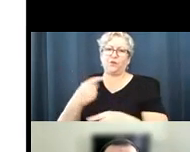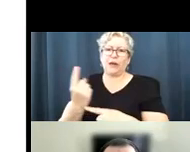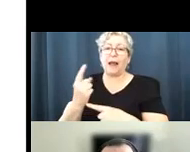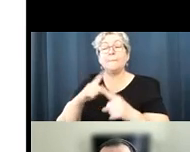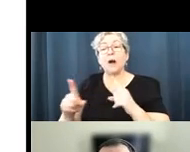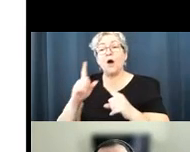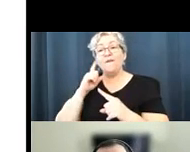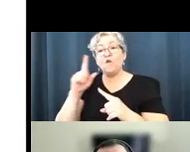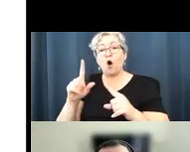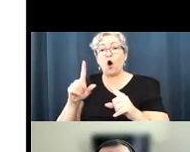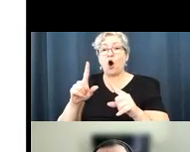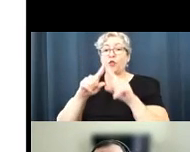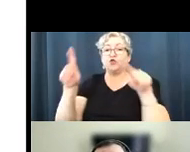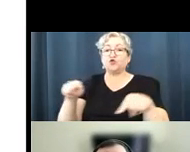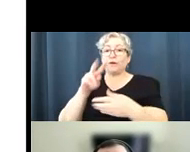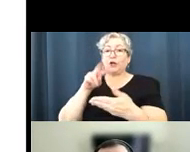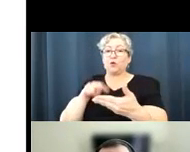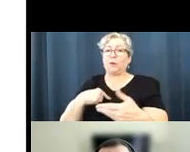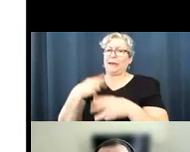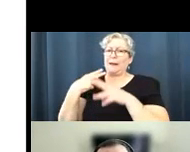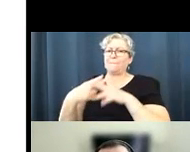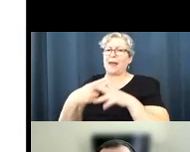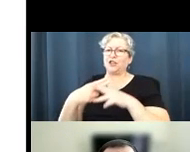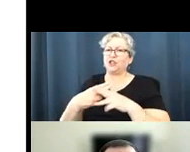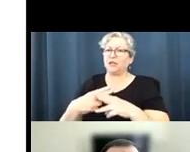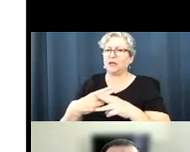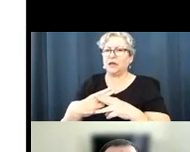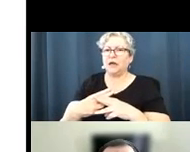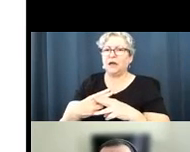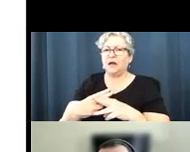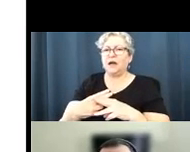posible. Ese es el punto que estamos tratando de llevar. Para un screen reader,